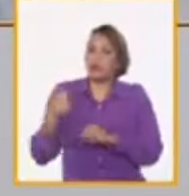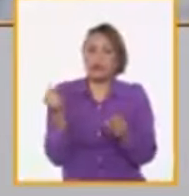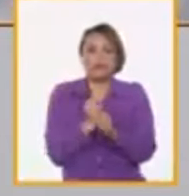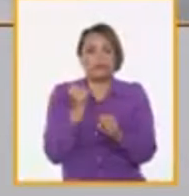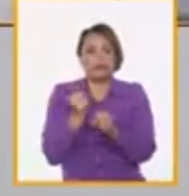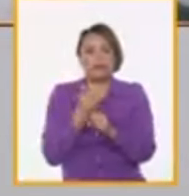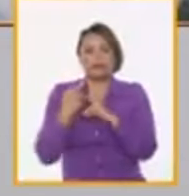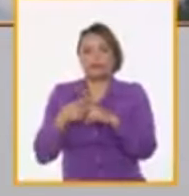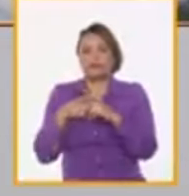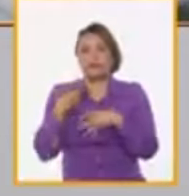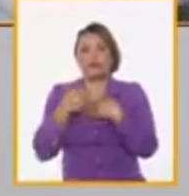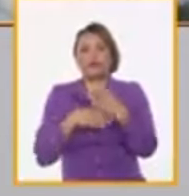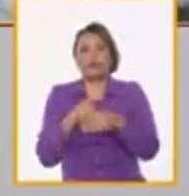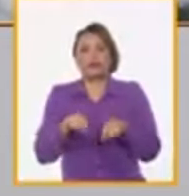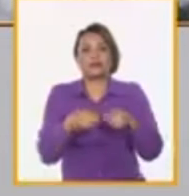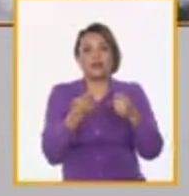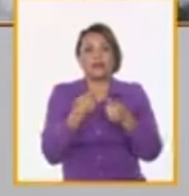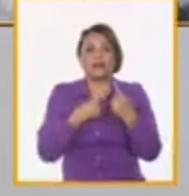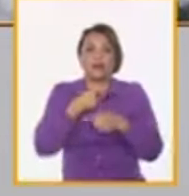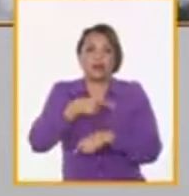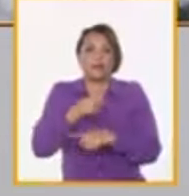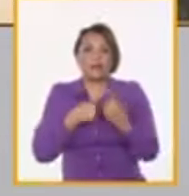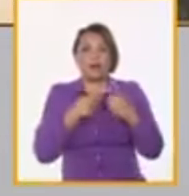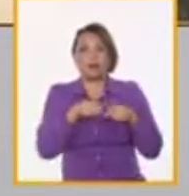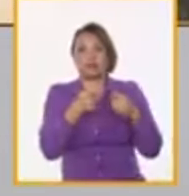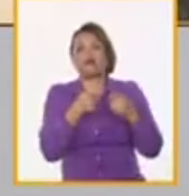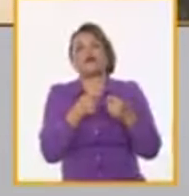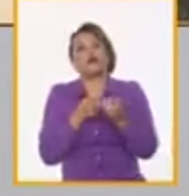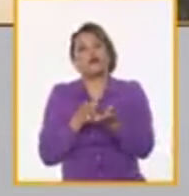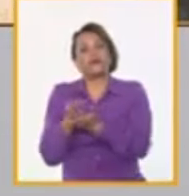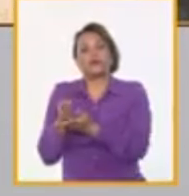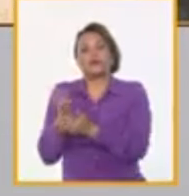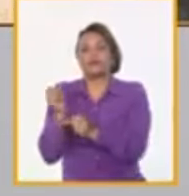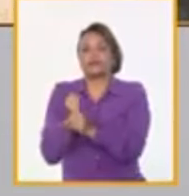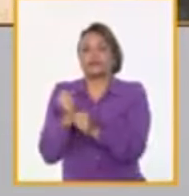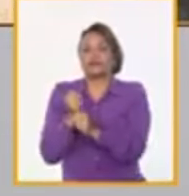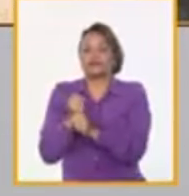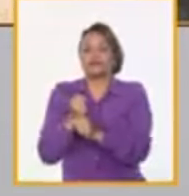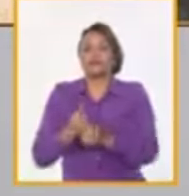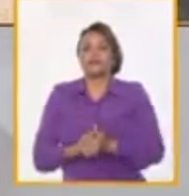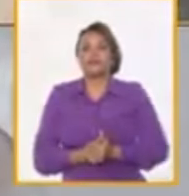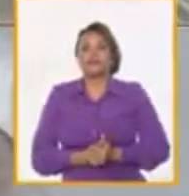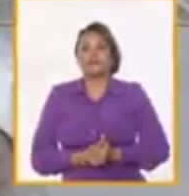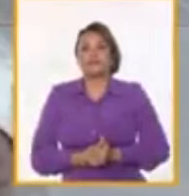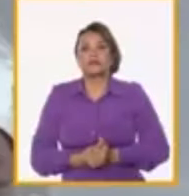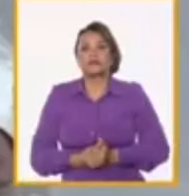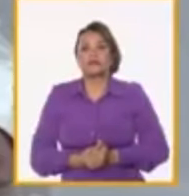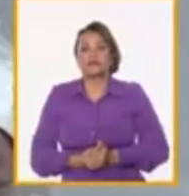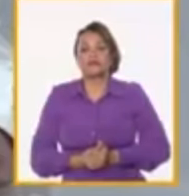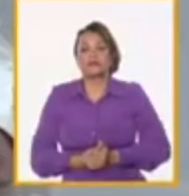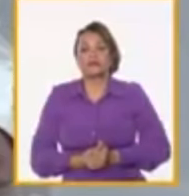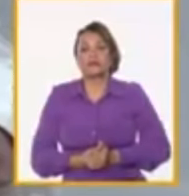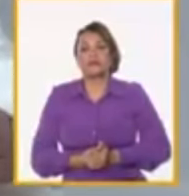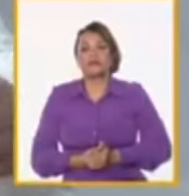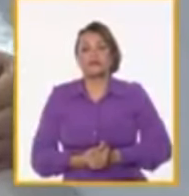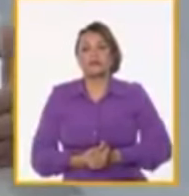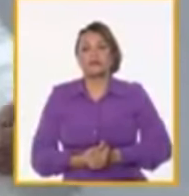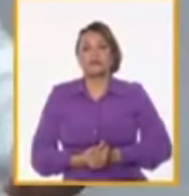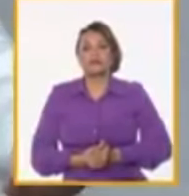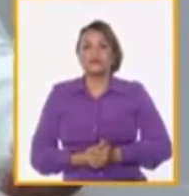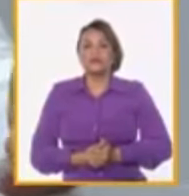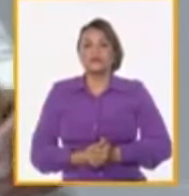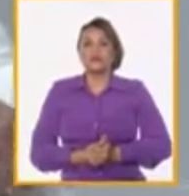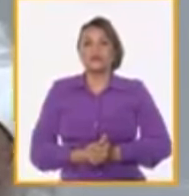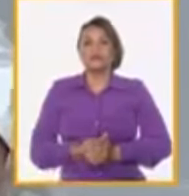resolver los problemas cuando hay roturas. Pero esto es una de las cosas que más van a beneficiar a la población, que